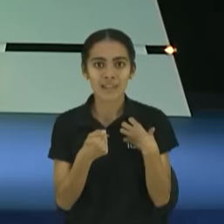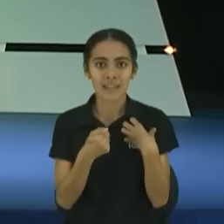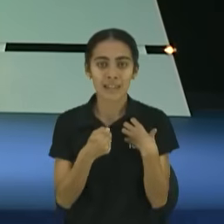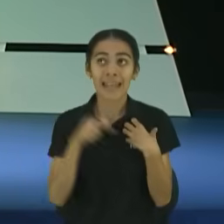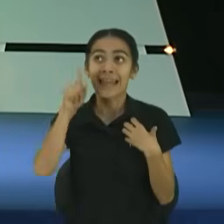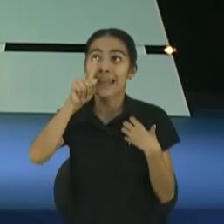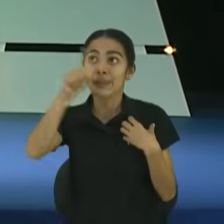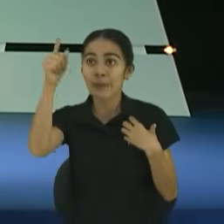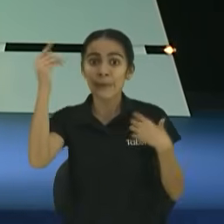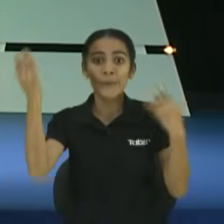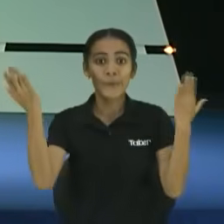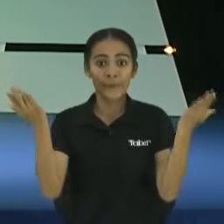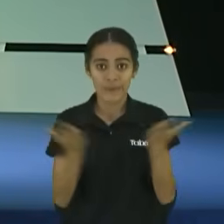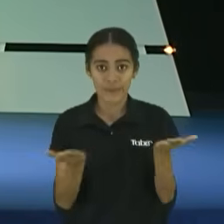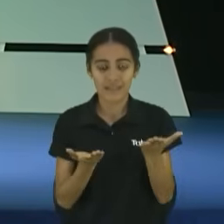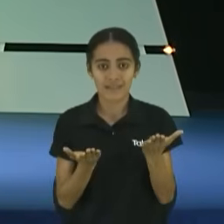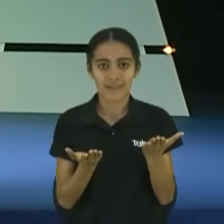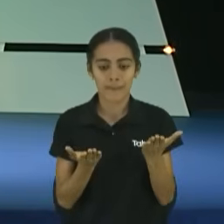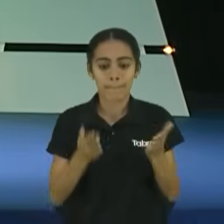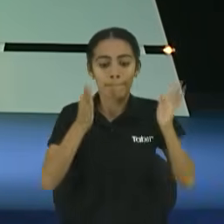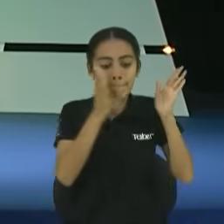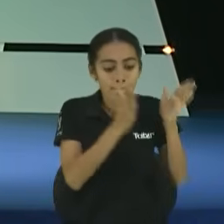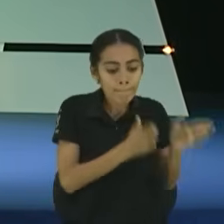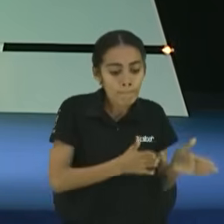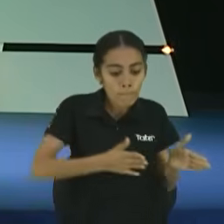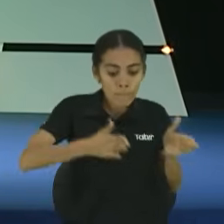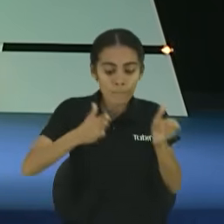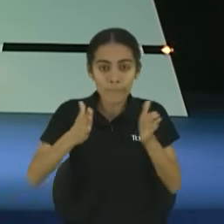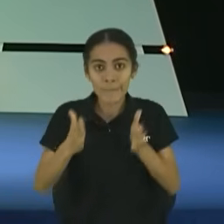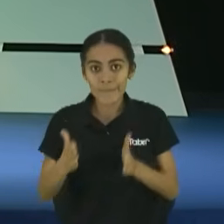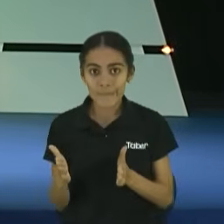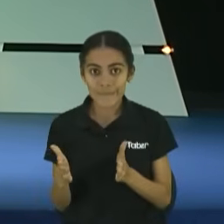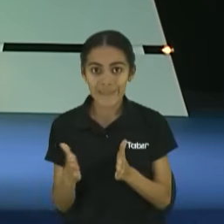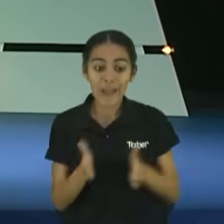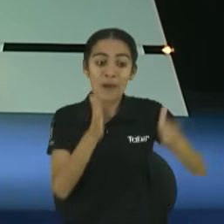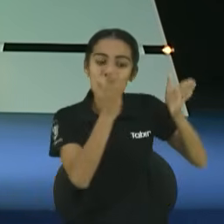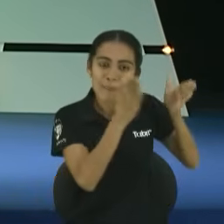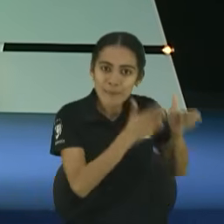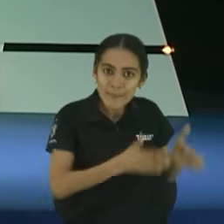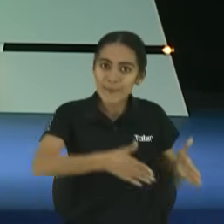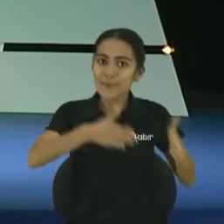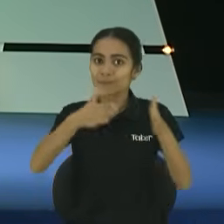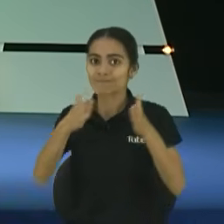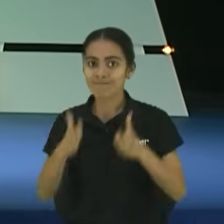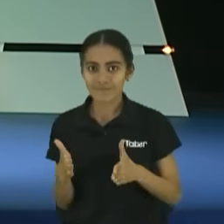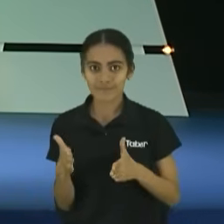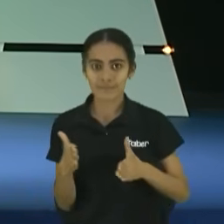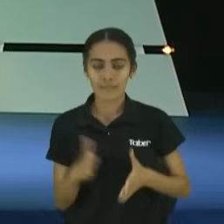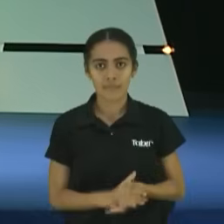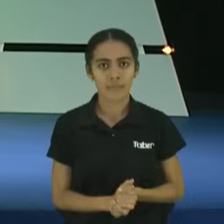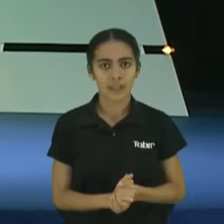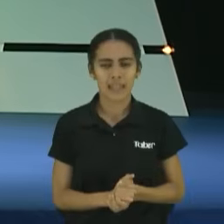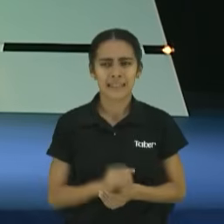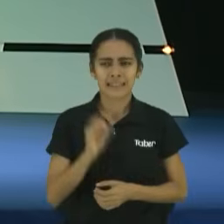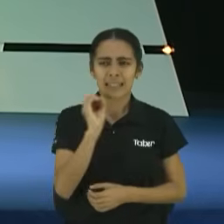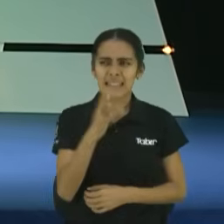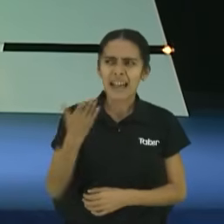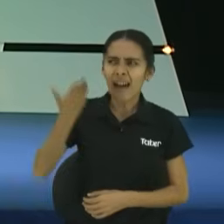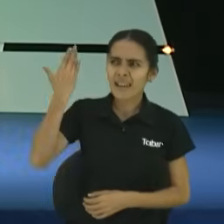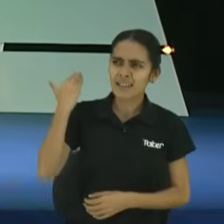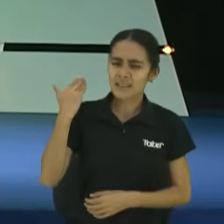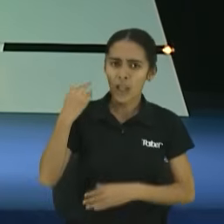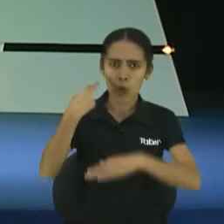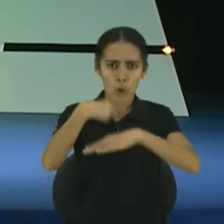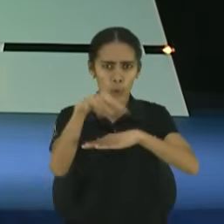hace poco a poco. Él lo hace poco a poco. Se decía antes, Roma no